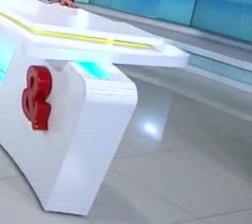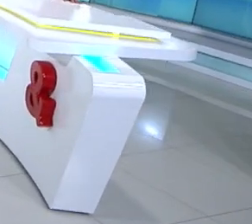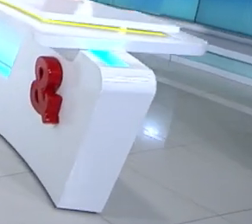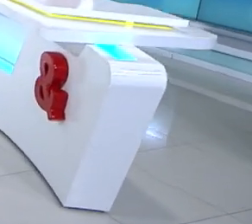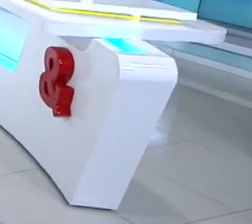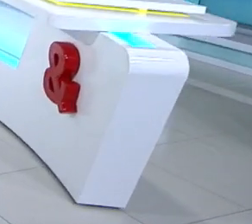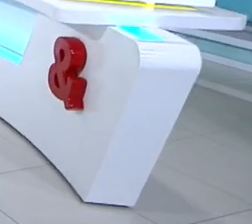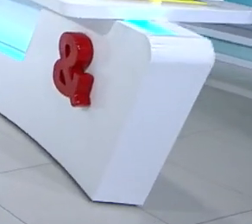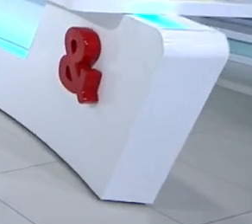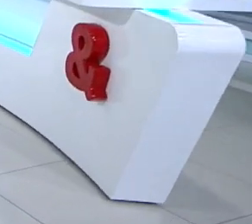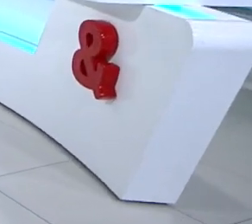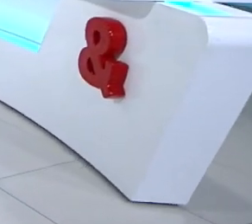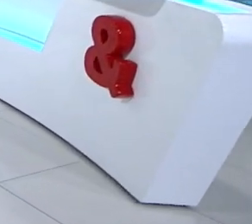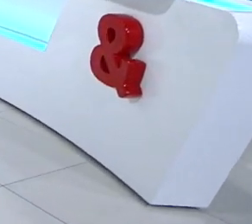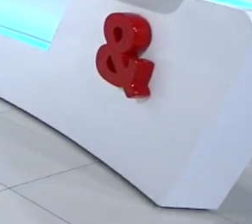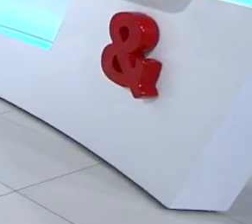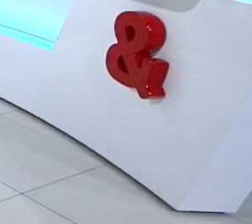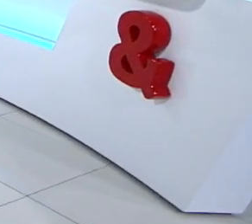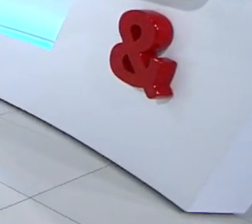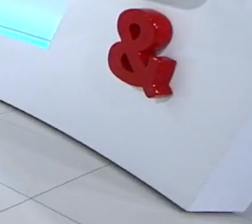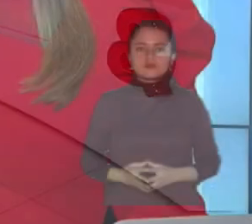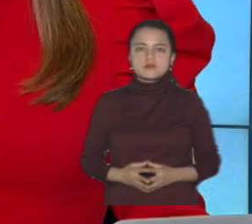Con Luisa Tobo.